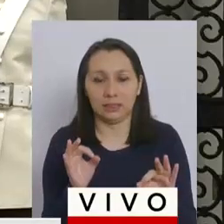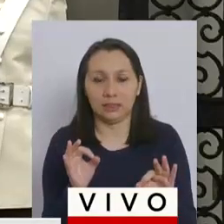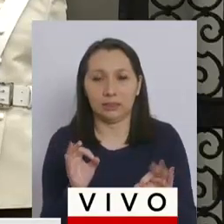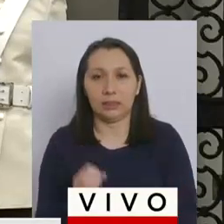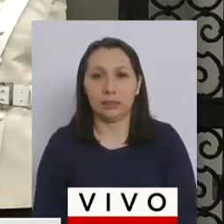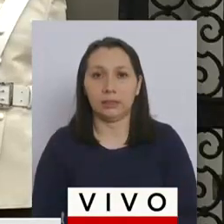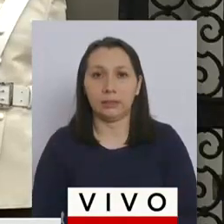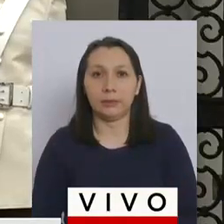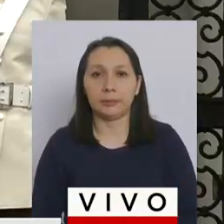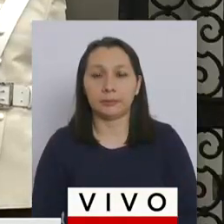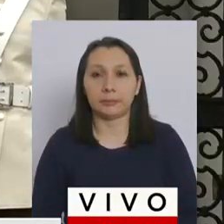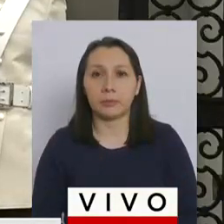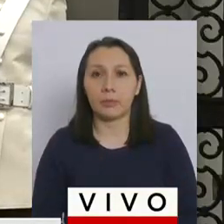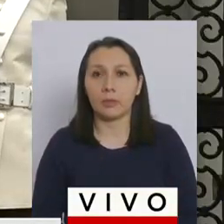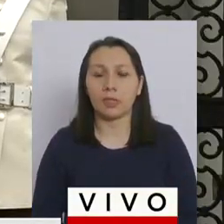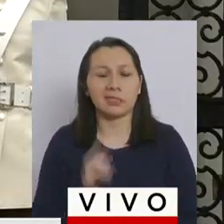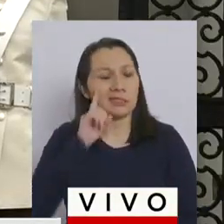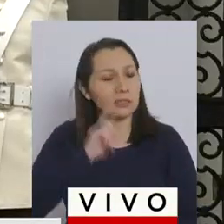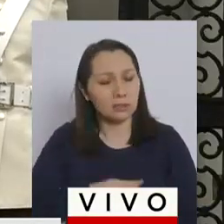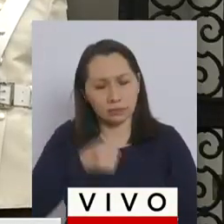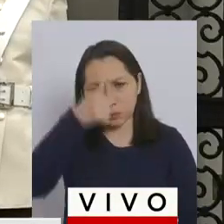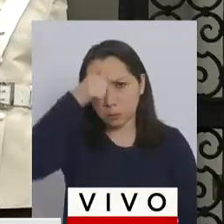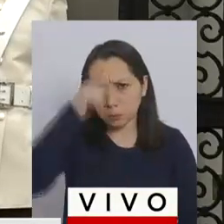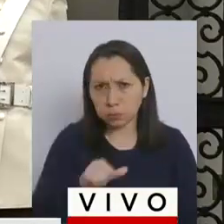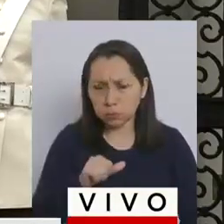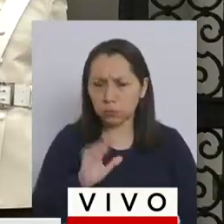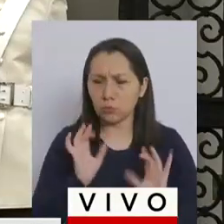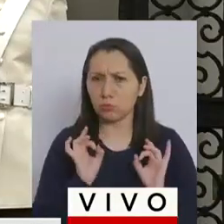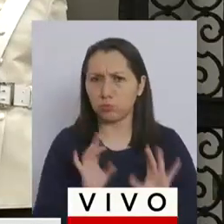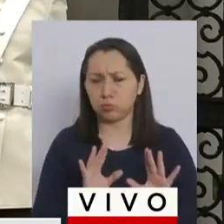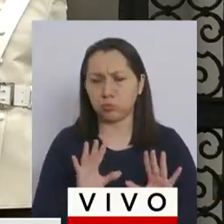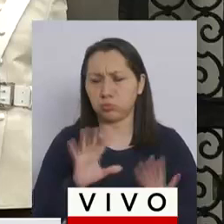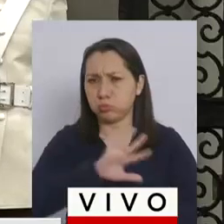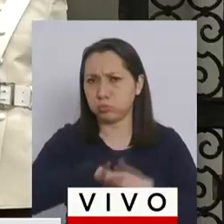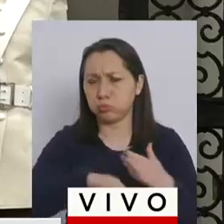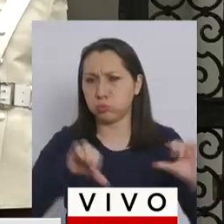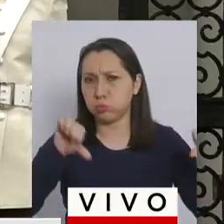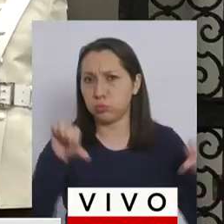nadie que no condene un hecho brutal